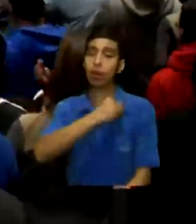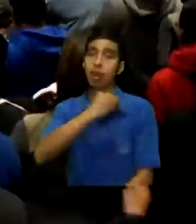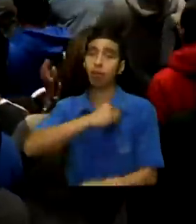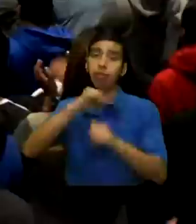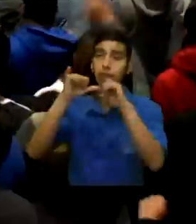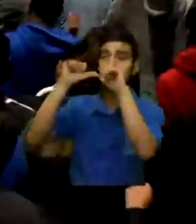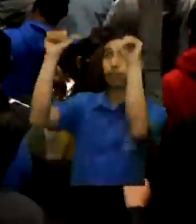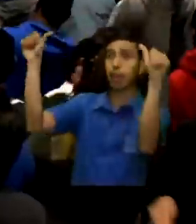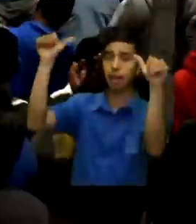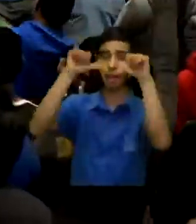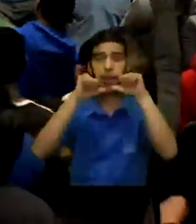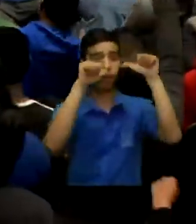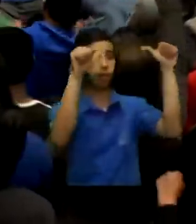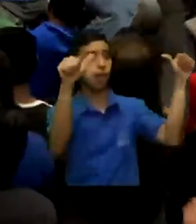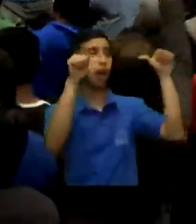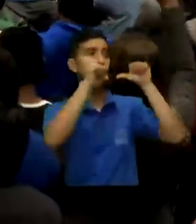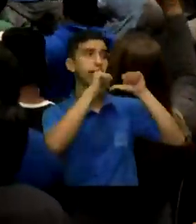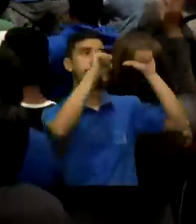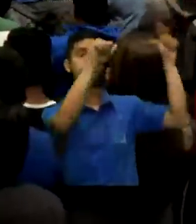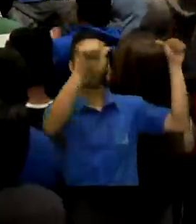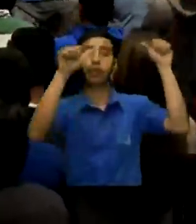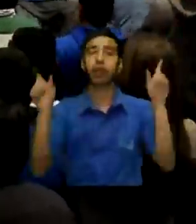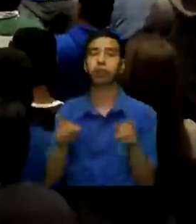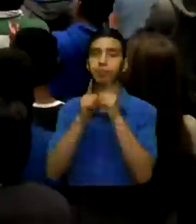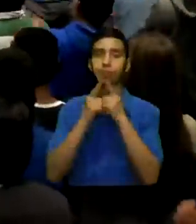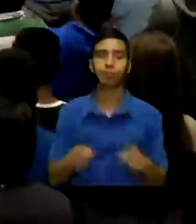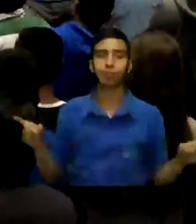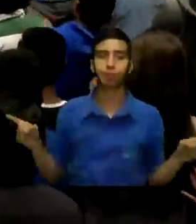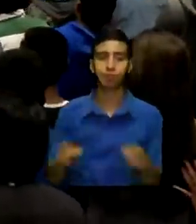quiero gritar, gritar, gritar,